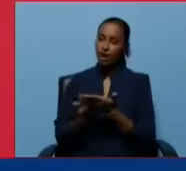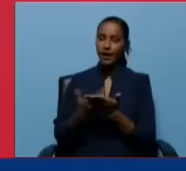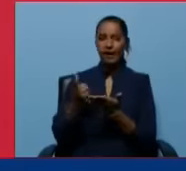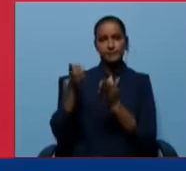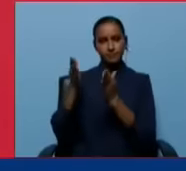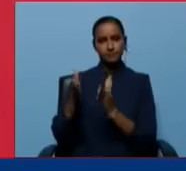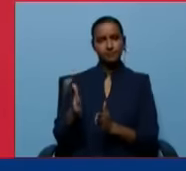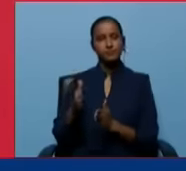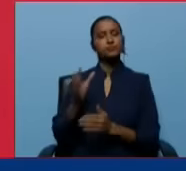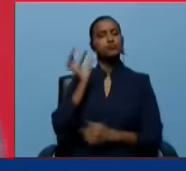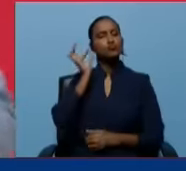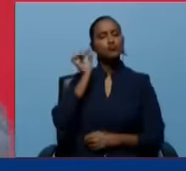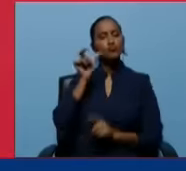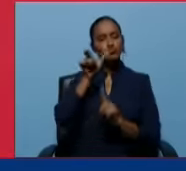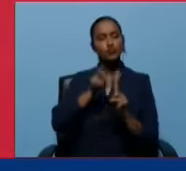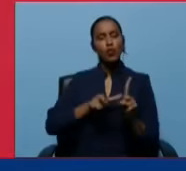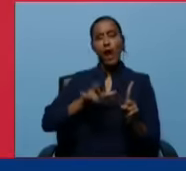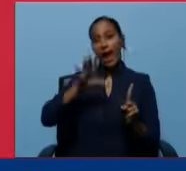su embajadora